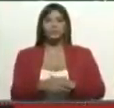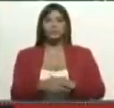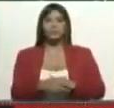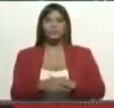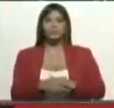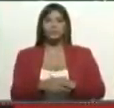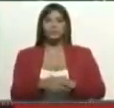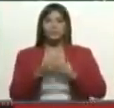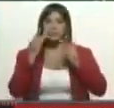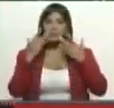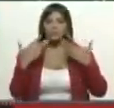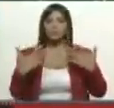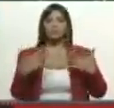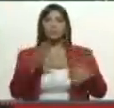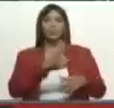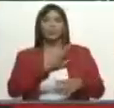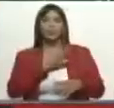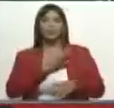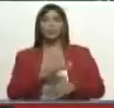con brillo propio.